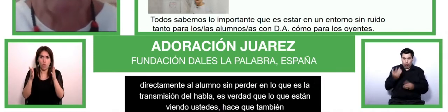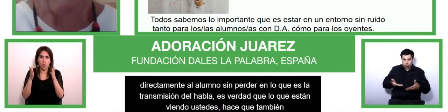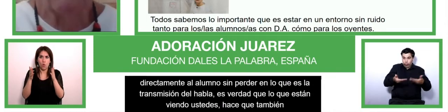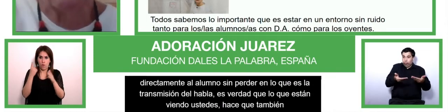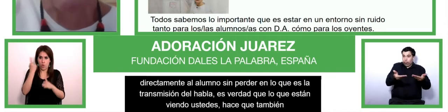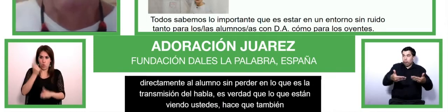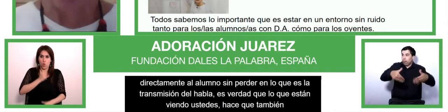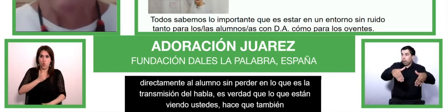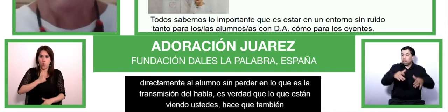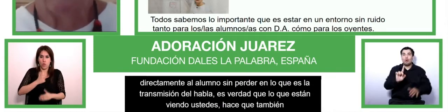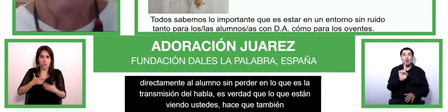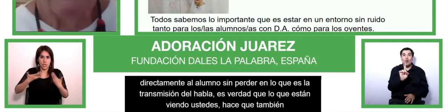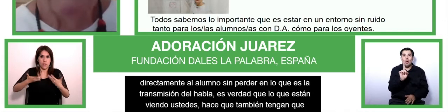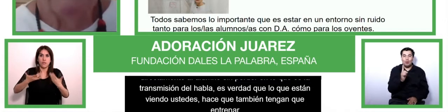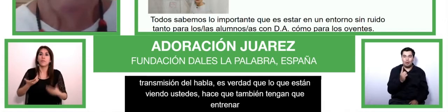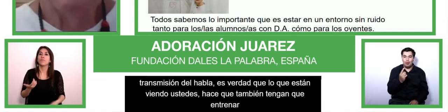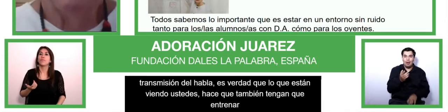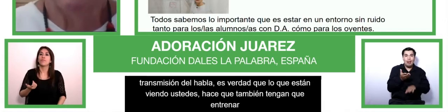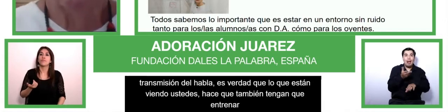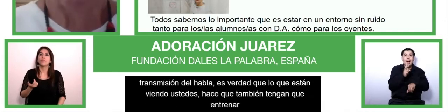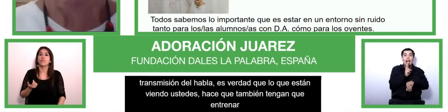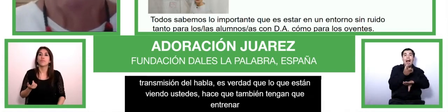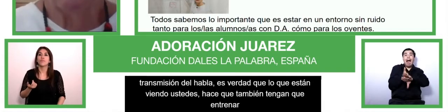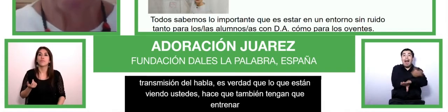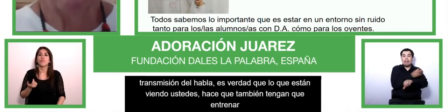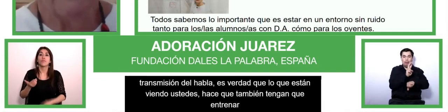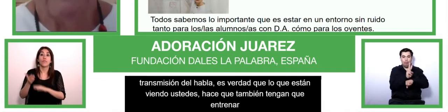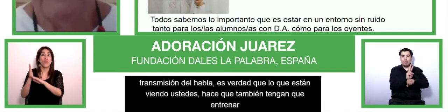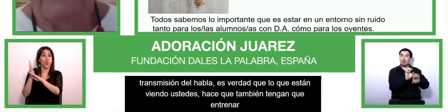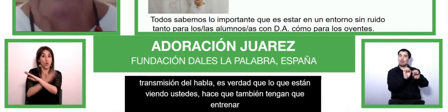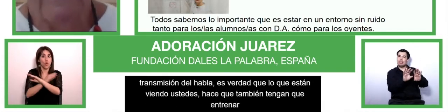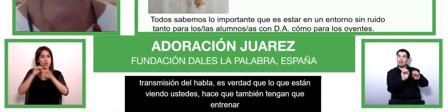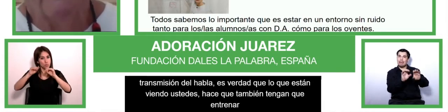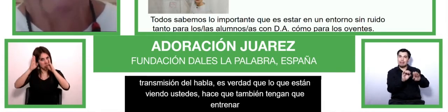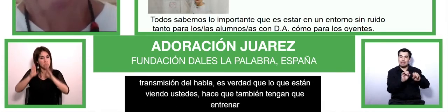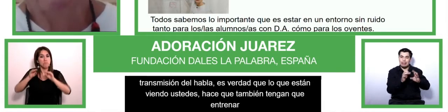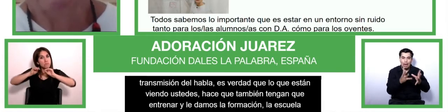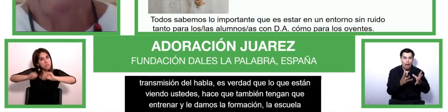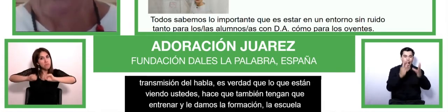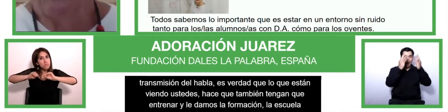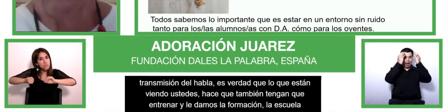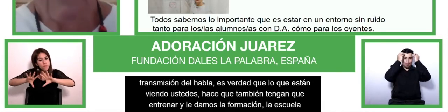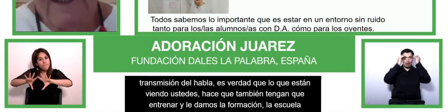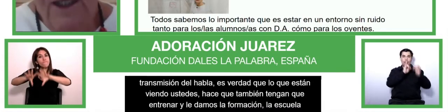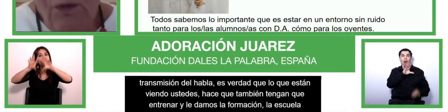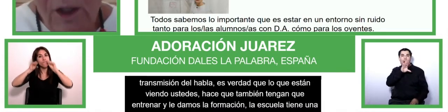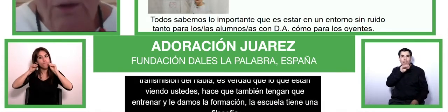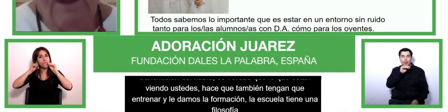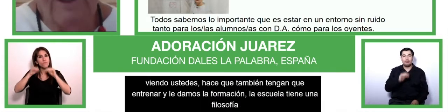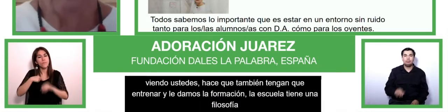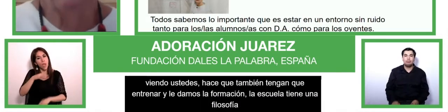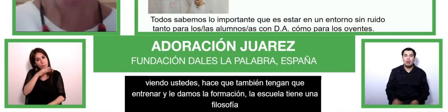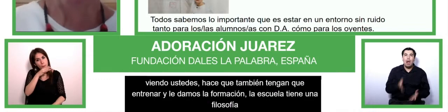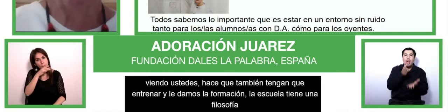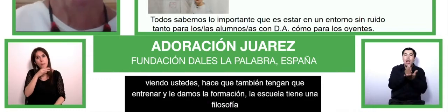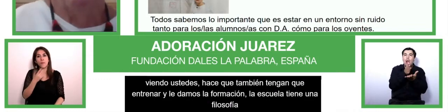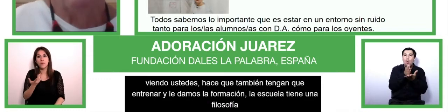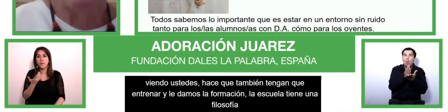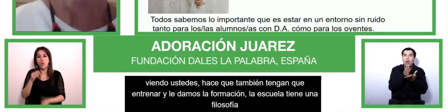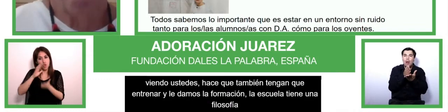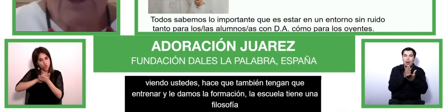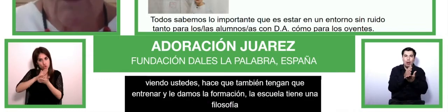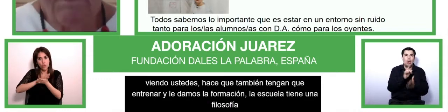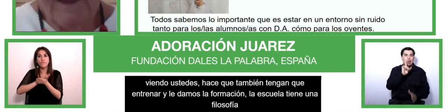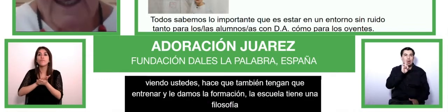la formación. La escuela tiene una filosofía y es intentar controlar el ruido. El ruido